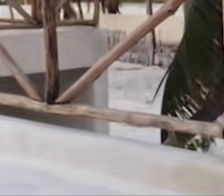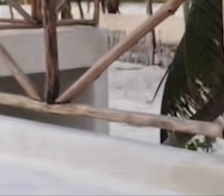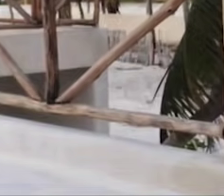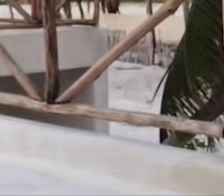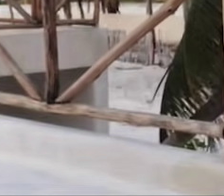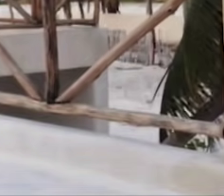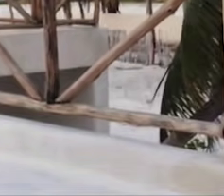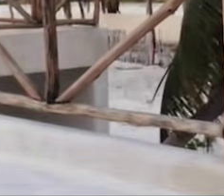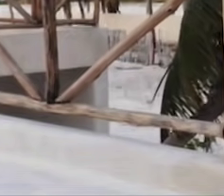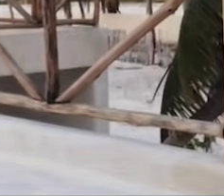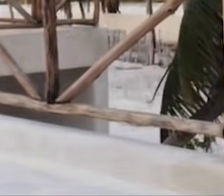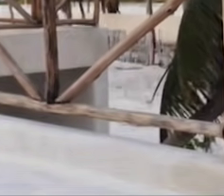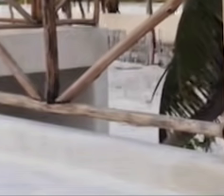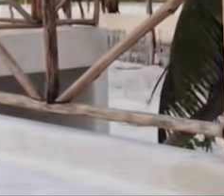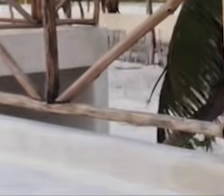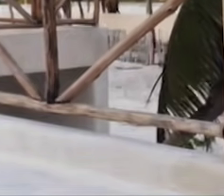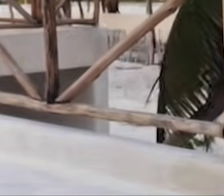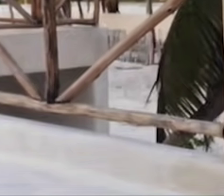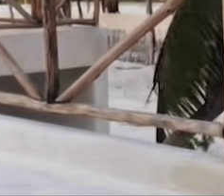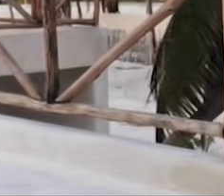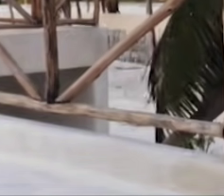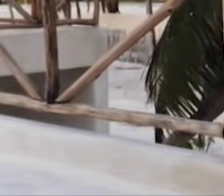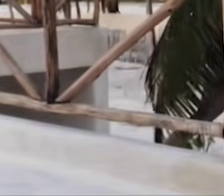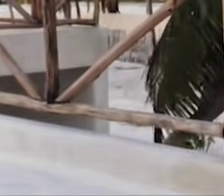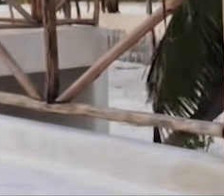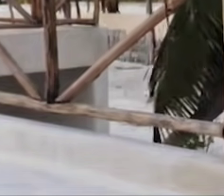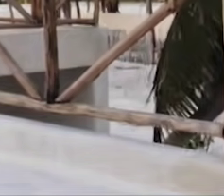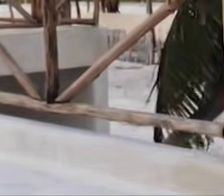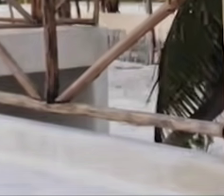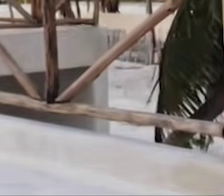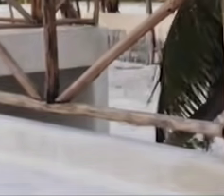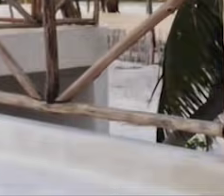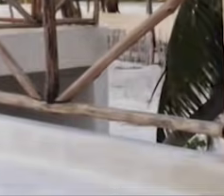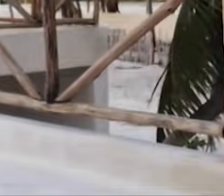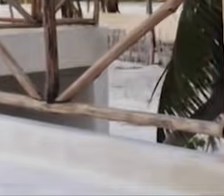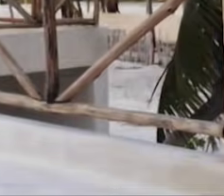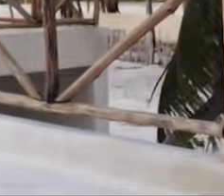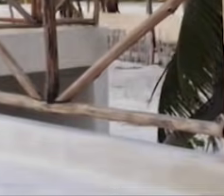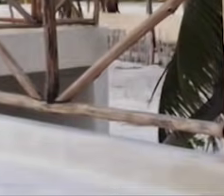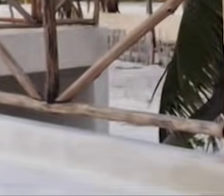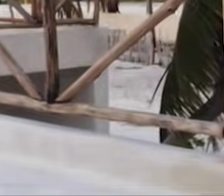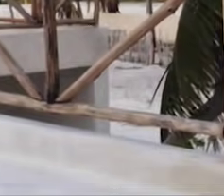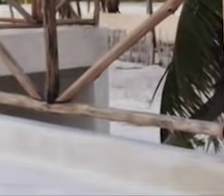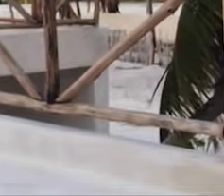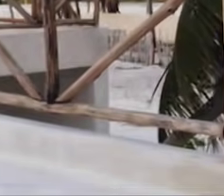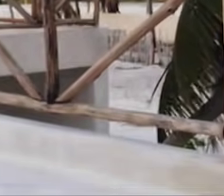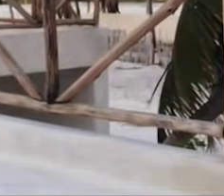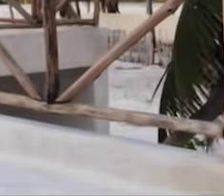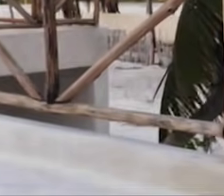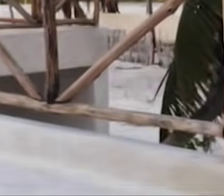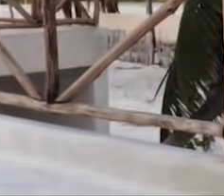Traten de no rebasar la rodilla de los talones del pie.